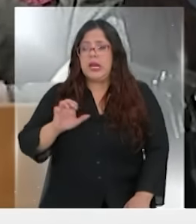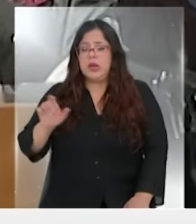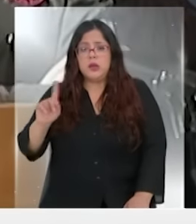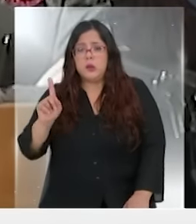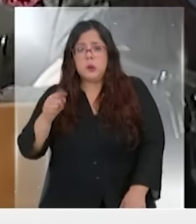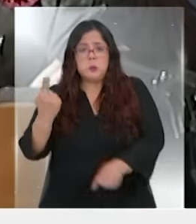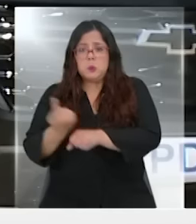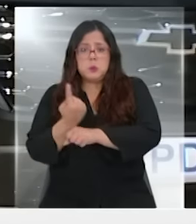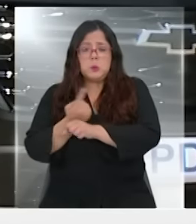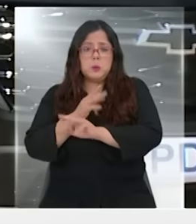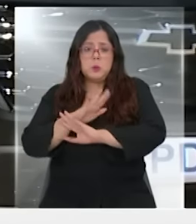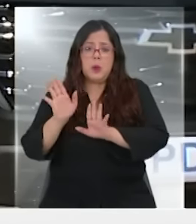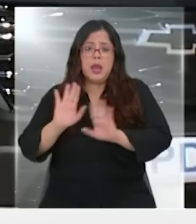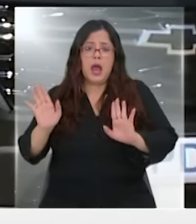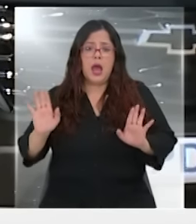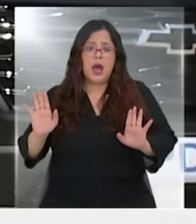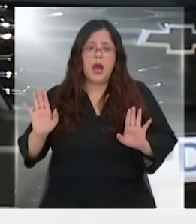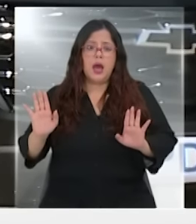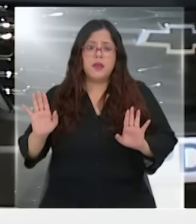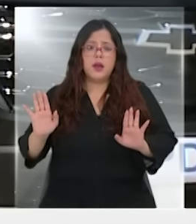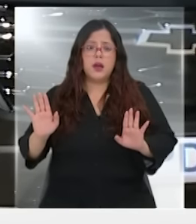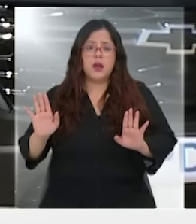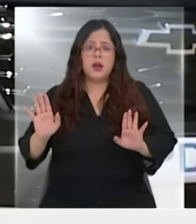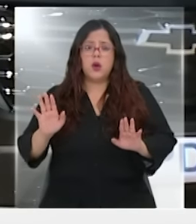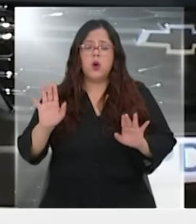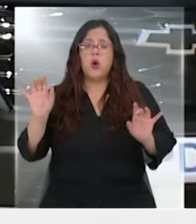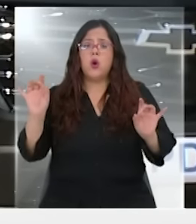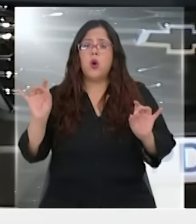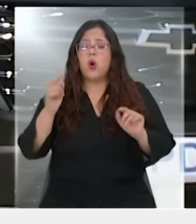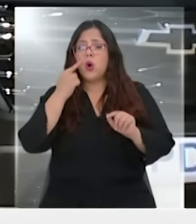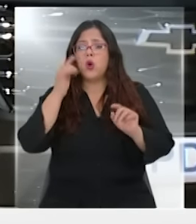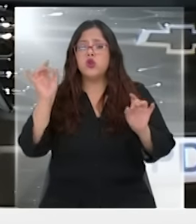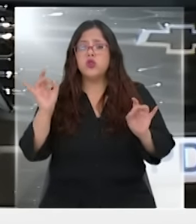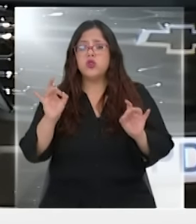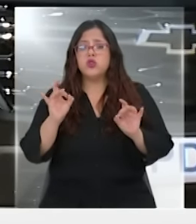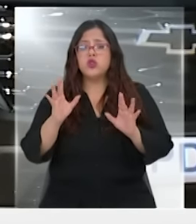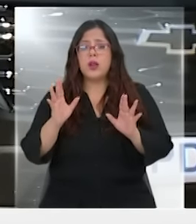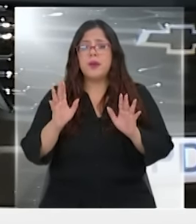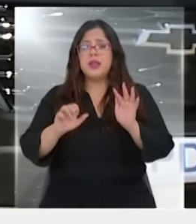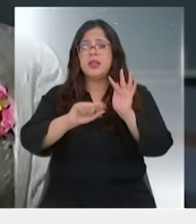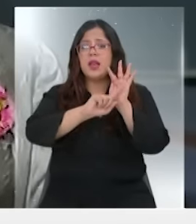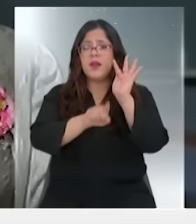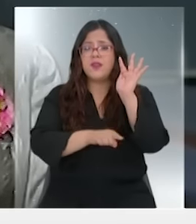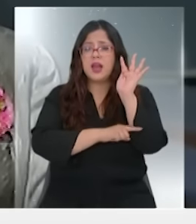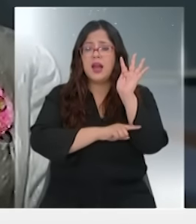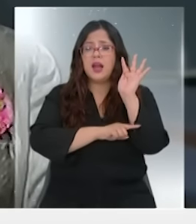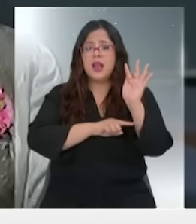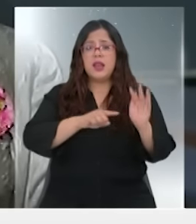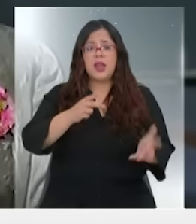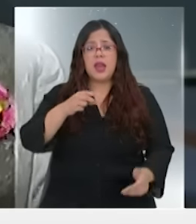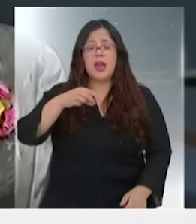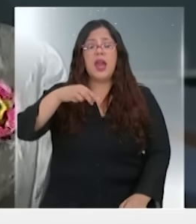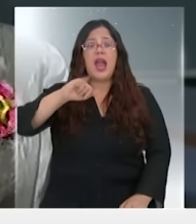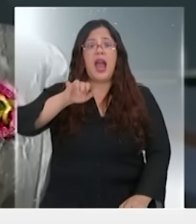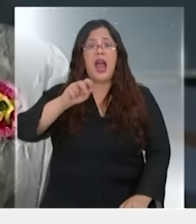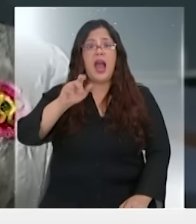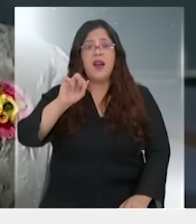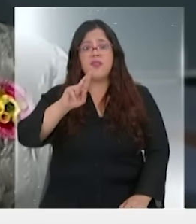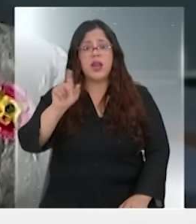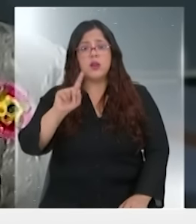No, con él no he hablado. Pero en particular con el fiscal Javier Mendales, antes de hablar con la ministra, ¿no? Porque nuestro nexo era